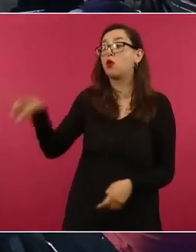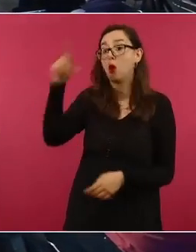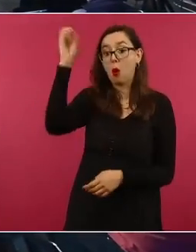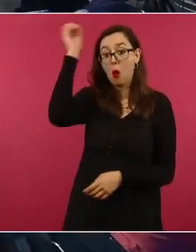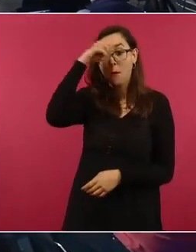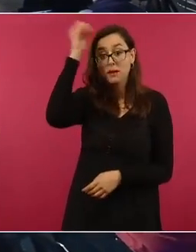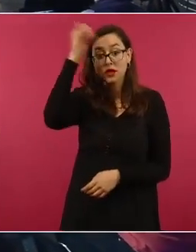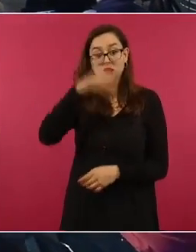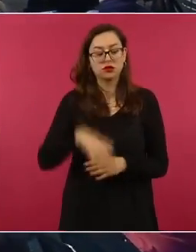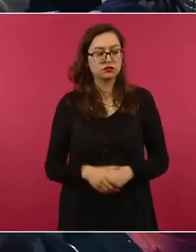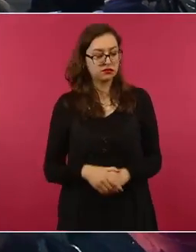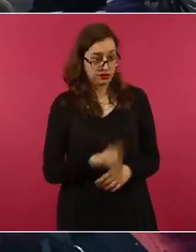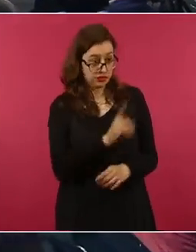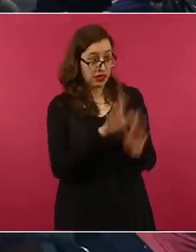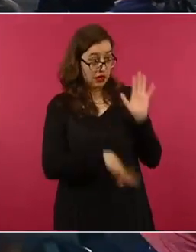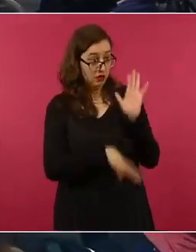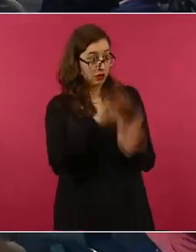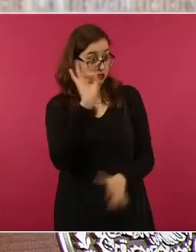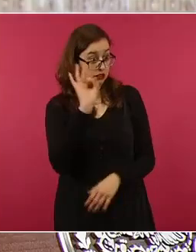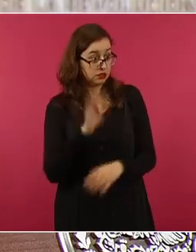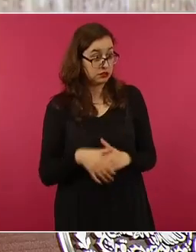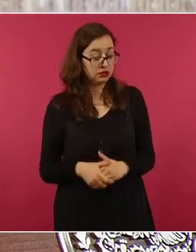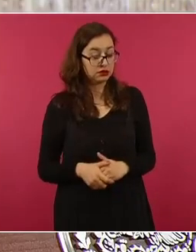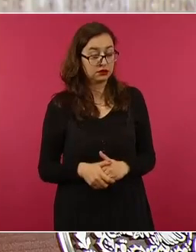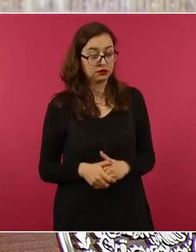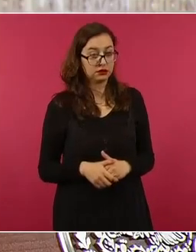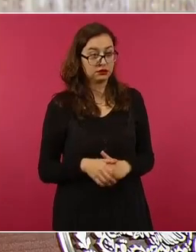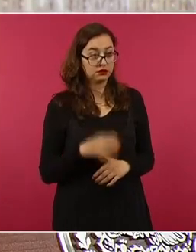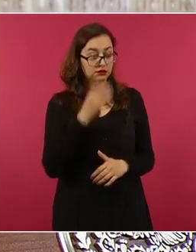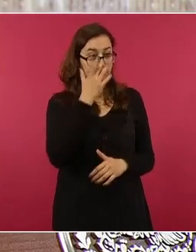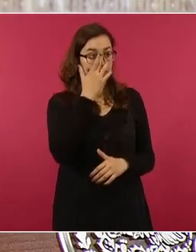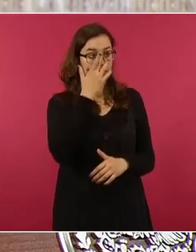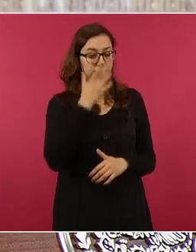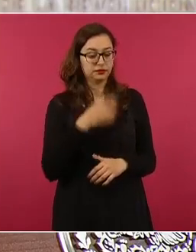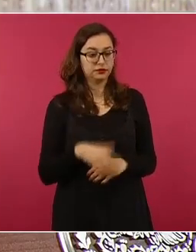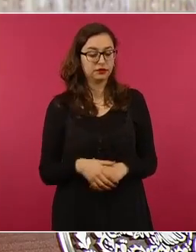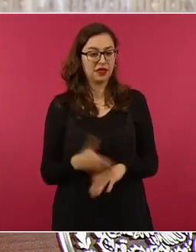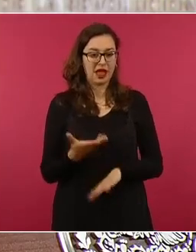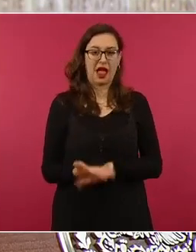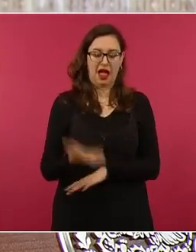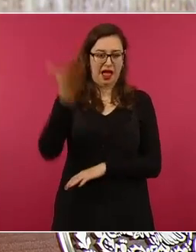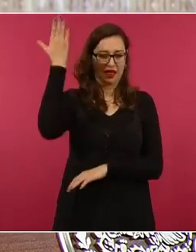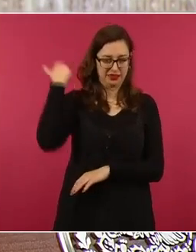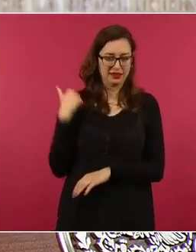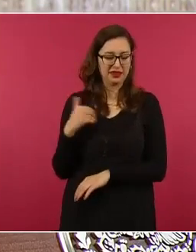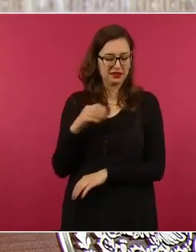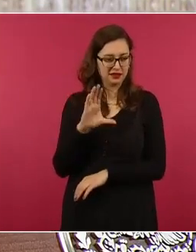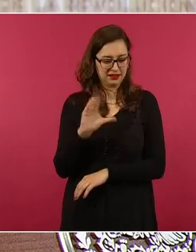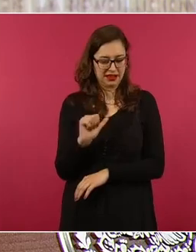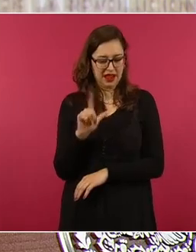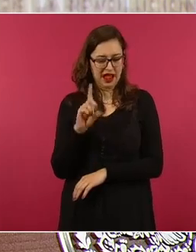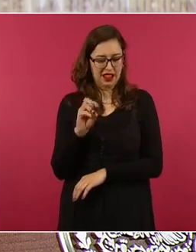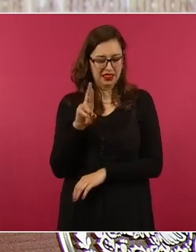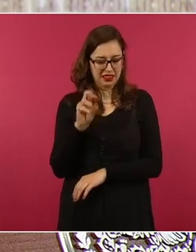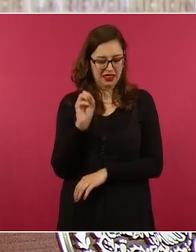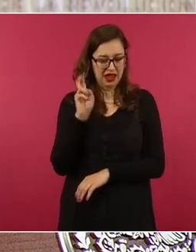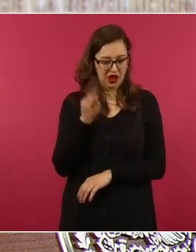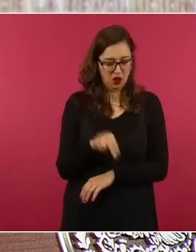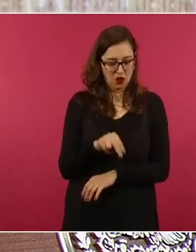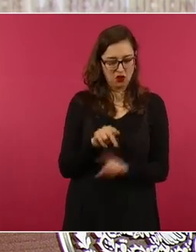es una entrevista que le hacen al general encargado de la defensa en la